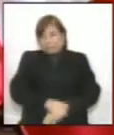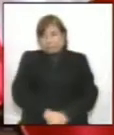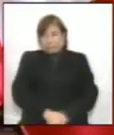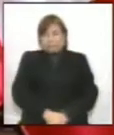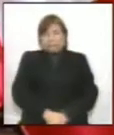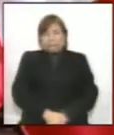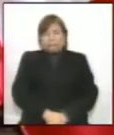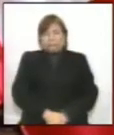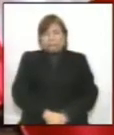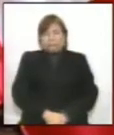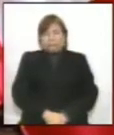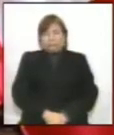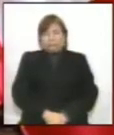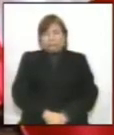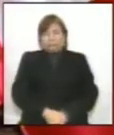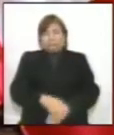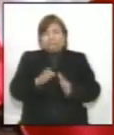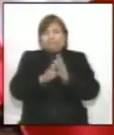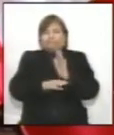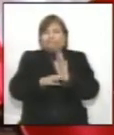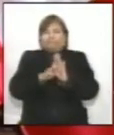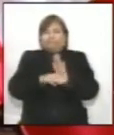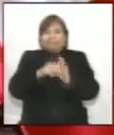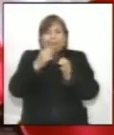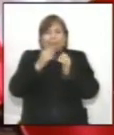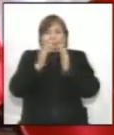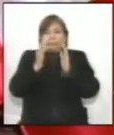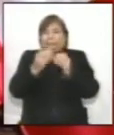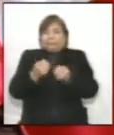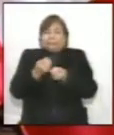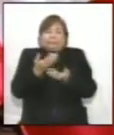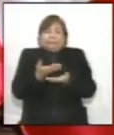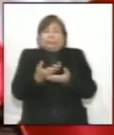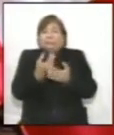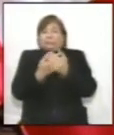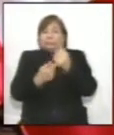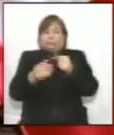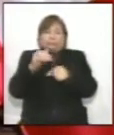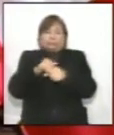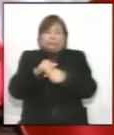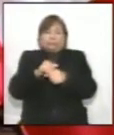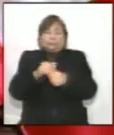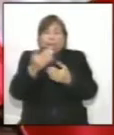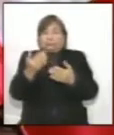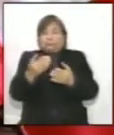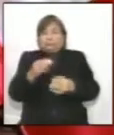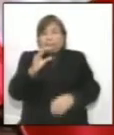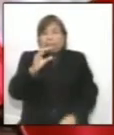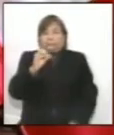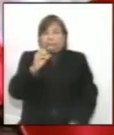y a escasos días de no haberle dado el voto de confianza al gabinete cateriano.